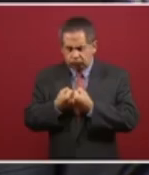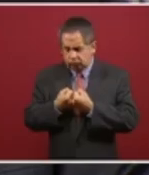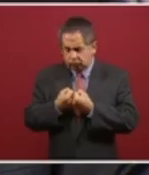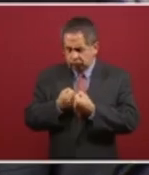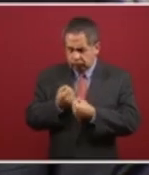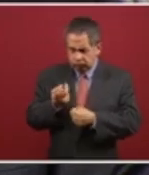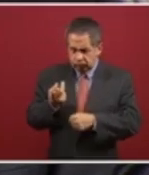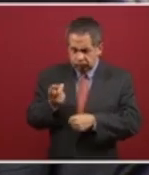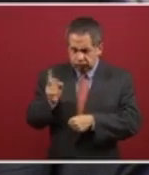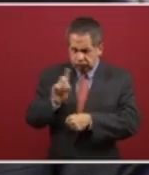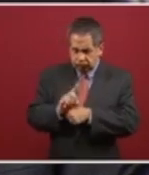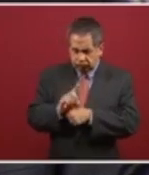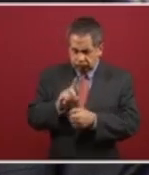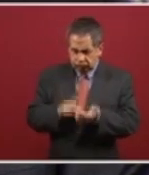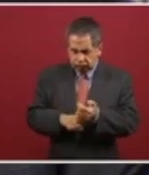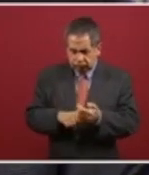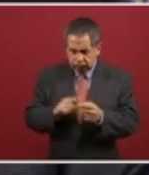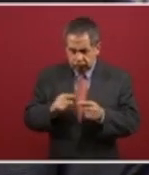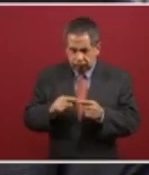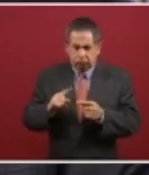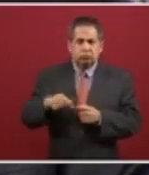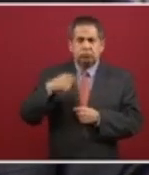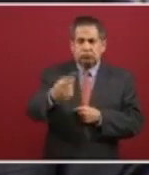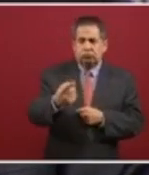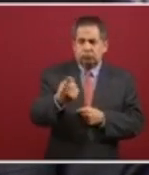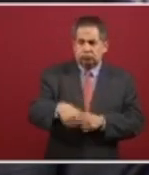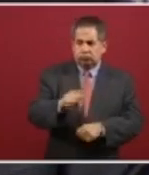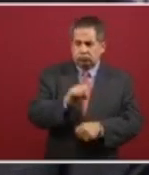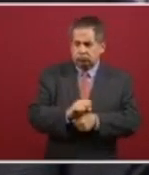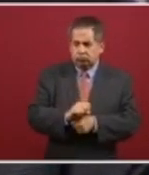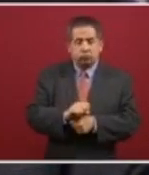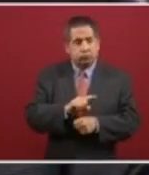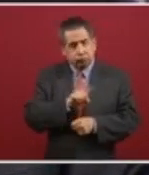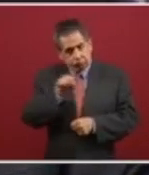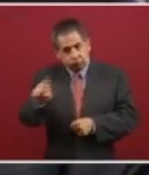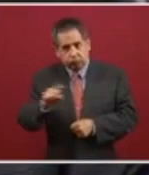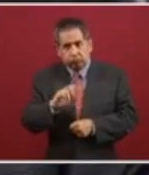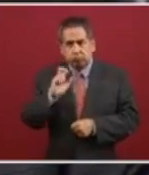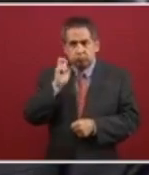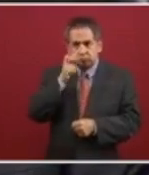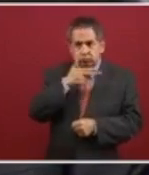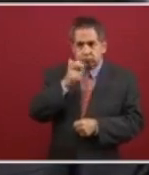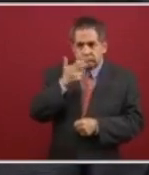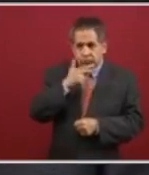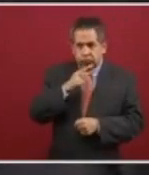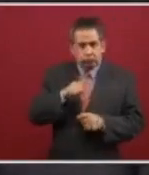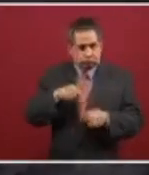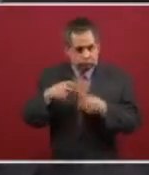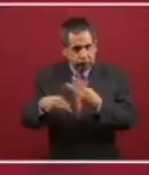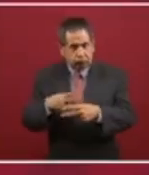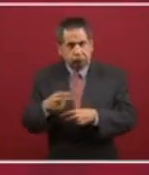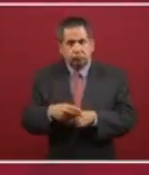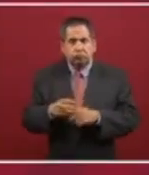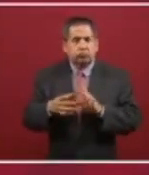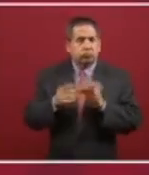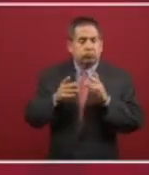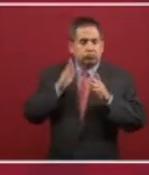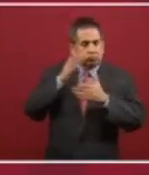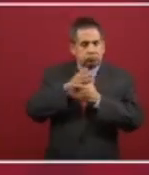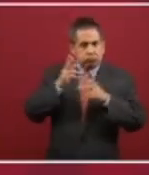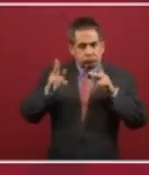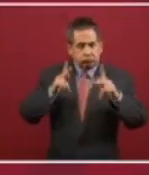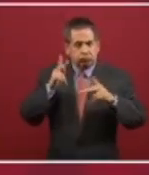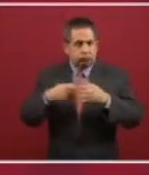reunión. La semana siguiente, a Chihuahua, voy a estar visitando